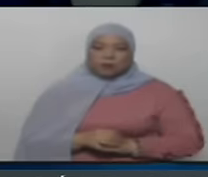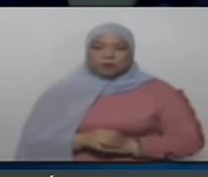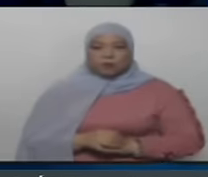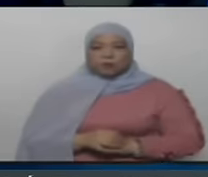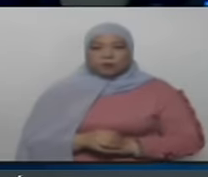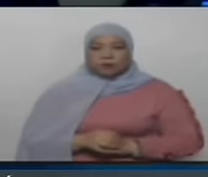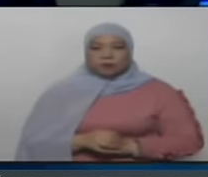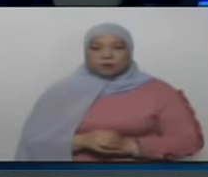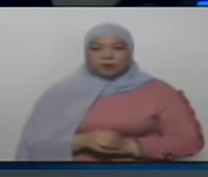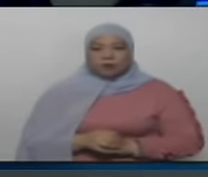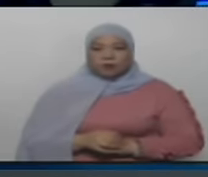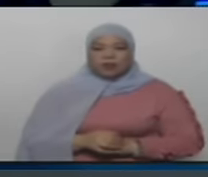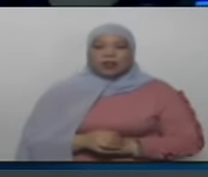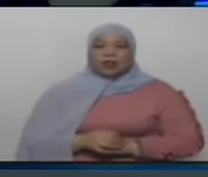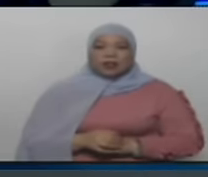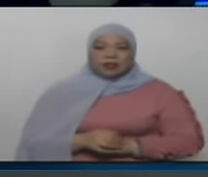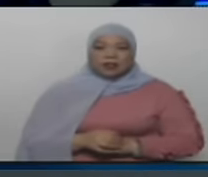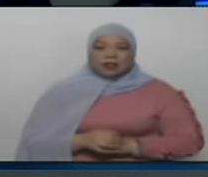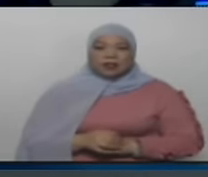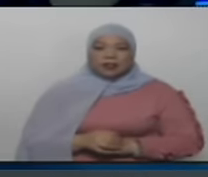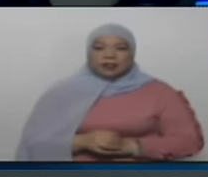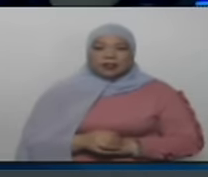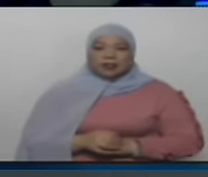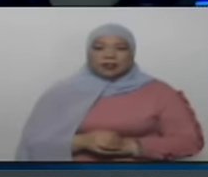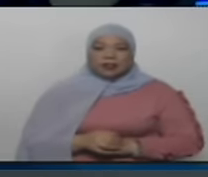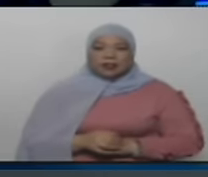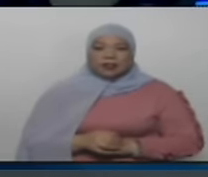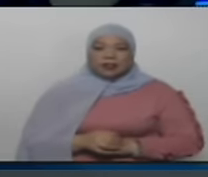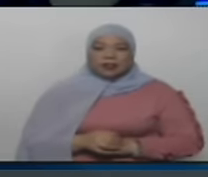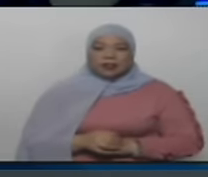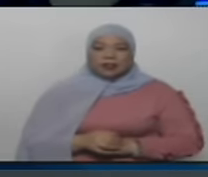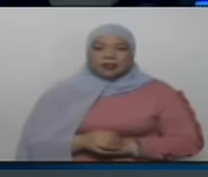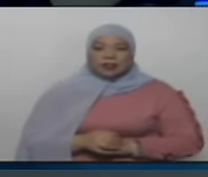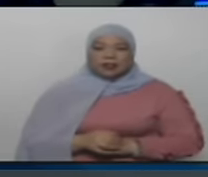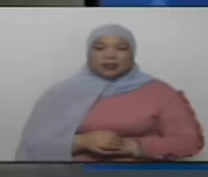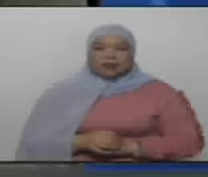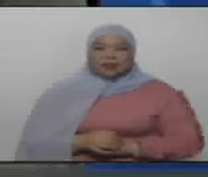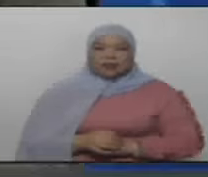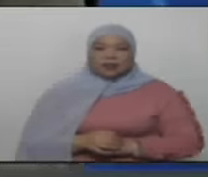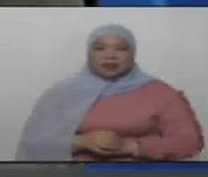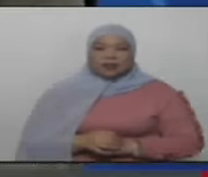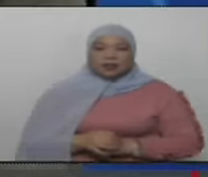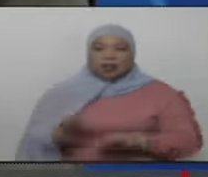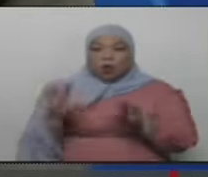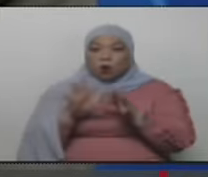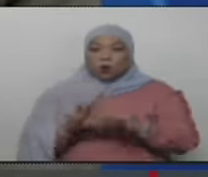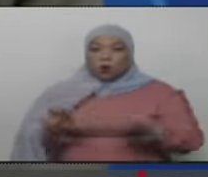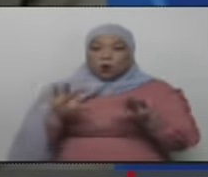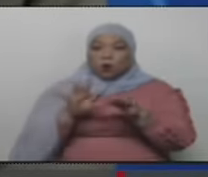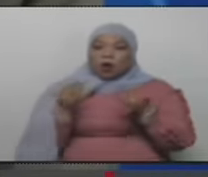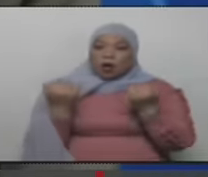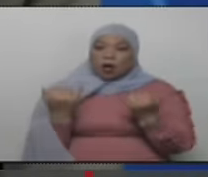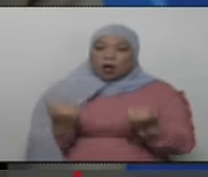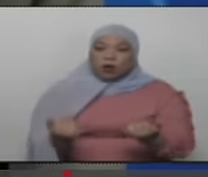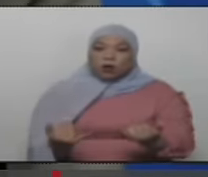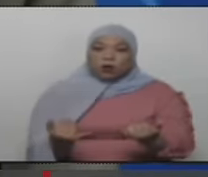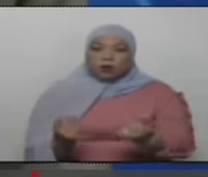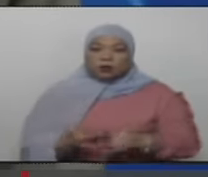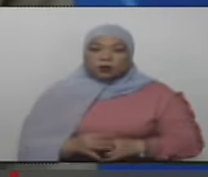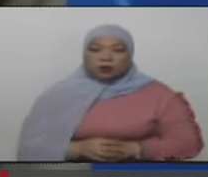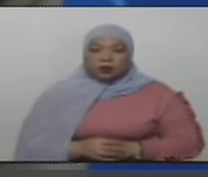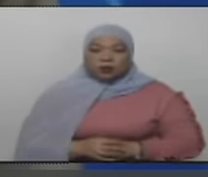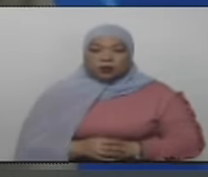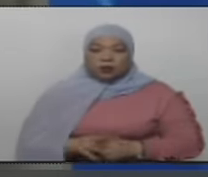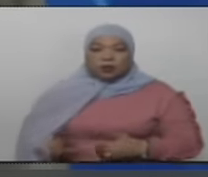Bueno, hay muchas cosas de qué hablar. Aquí estamos precisamente comentando la actualidad